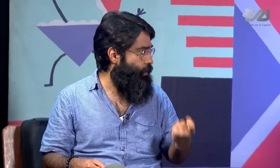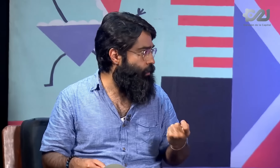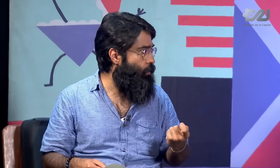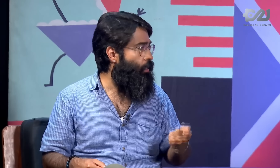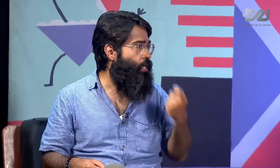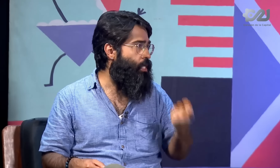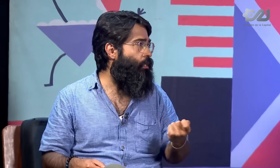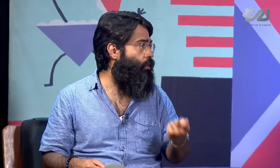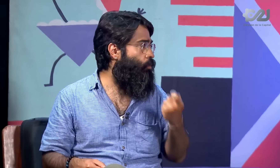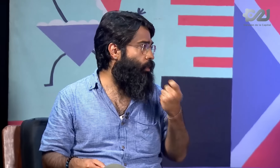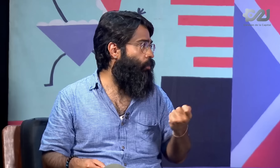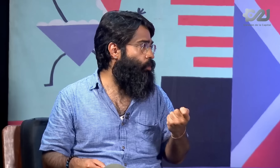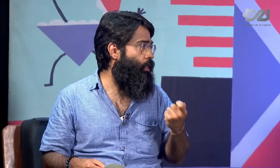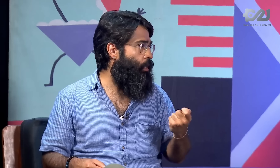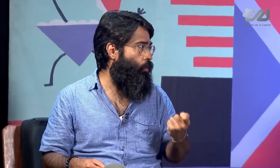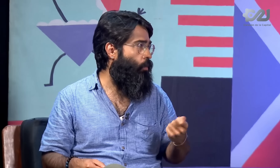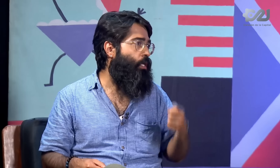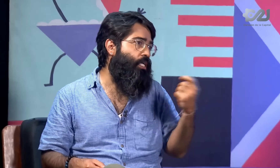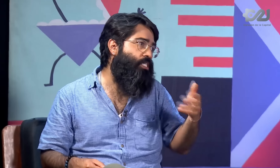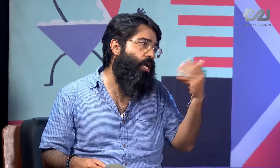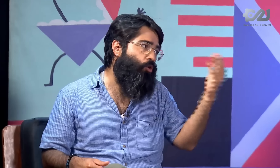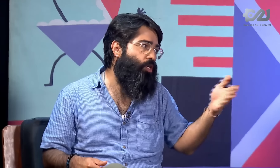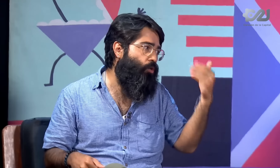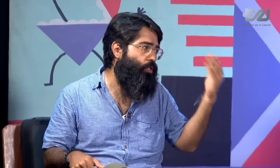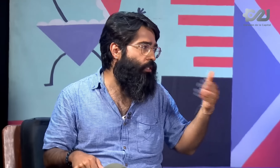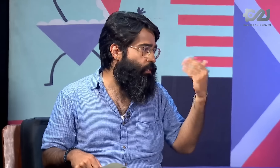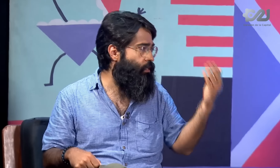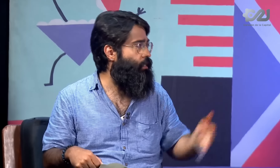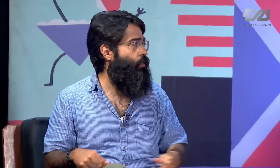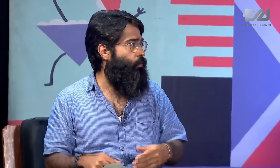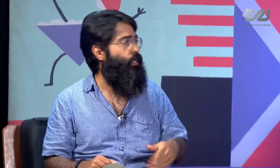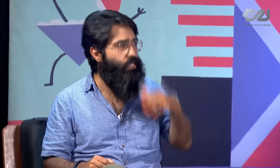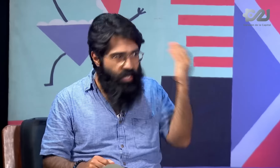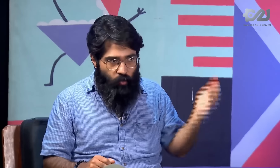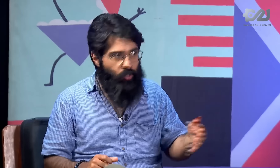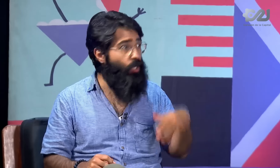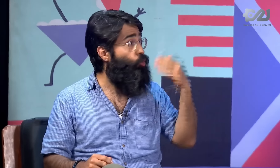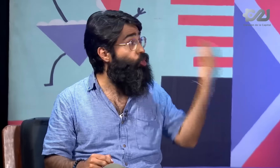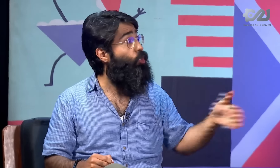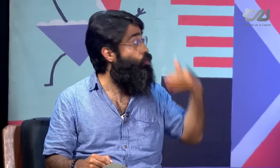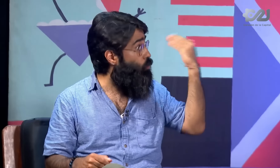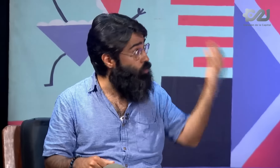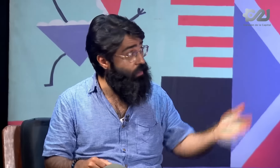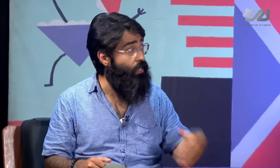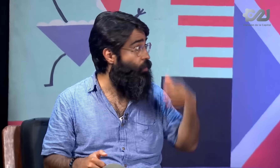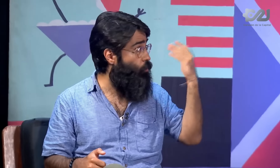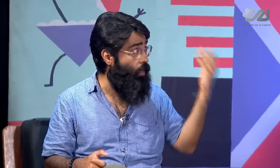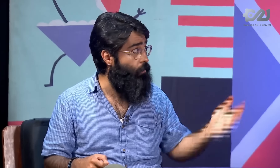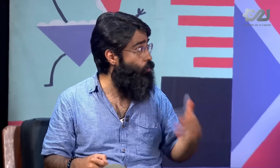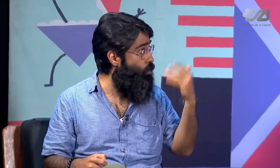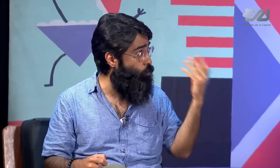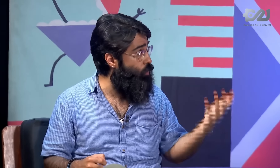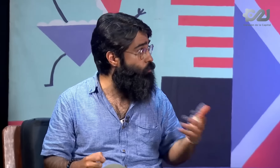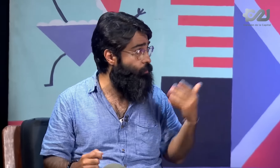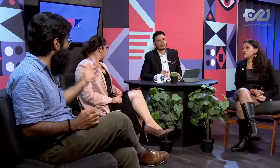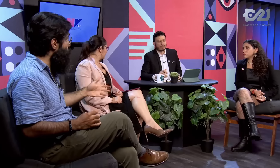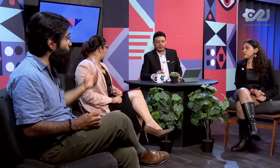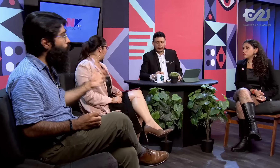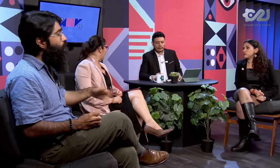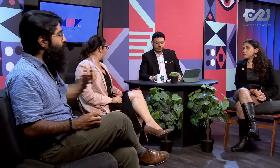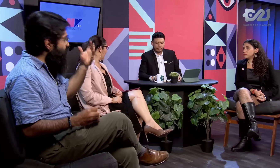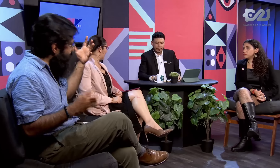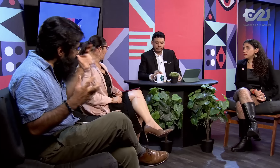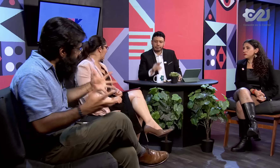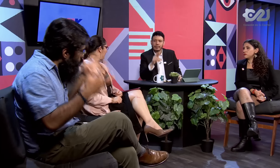hora de decir quién tiene los cargos y quién no. Y ya no sean los intereses de siempre. Y ya no sean los hijos de los de siempre, porque además es un nepotismo